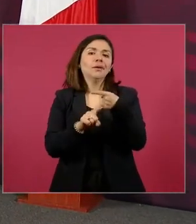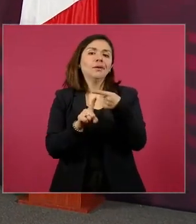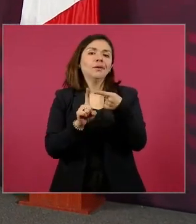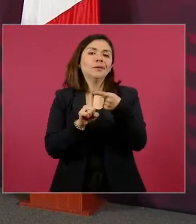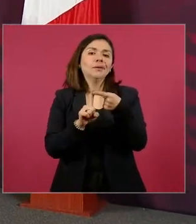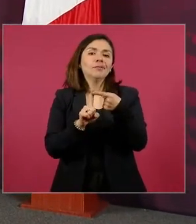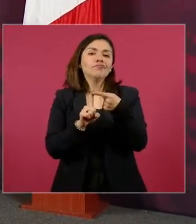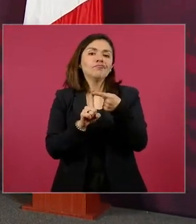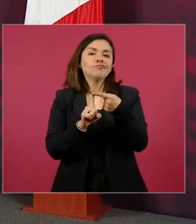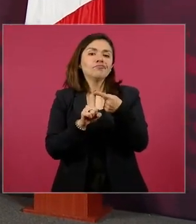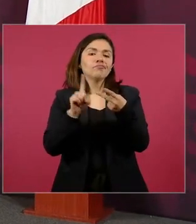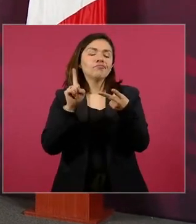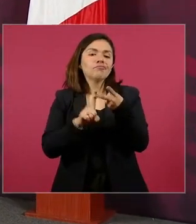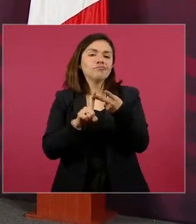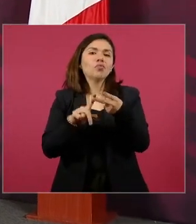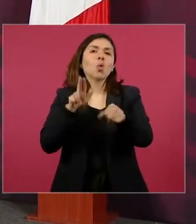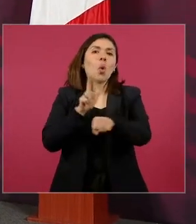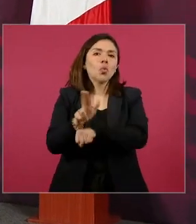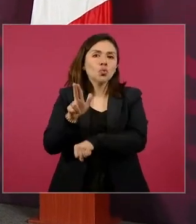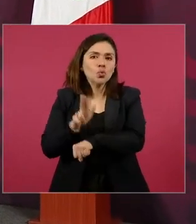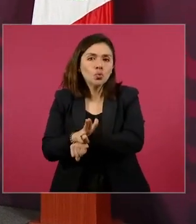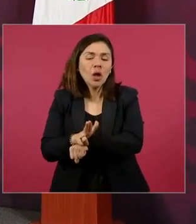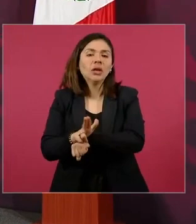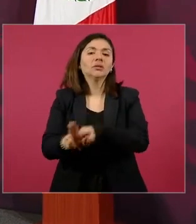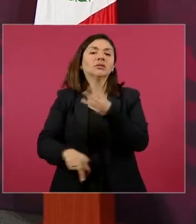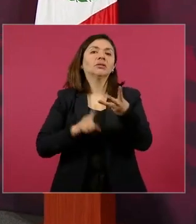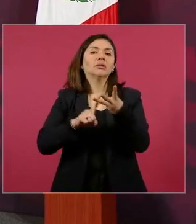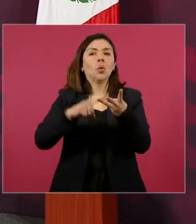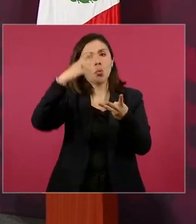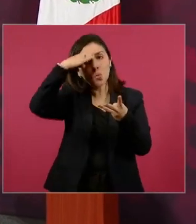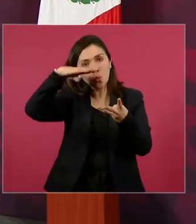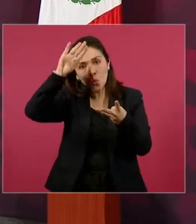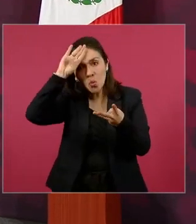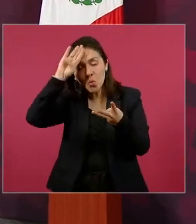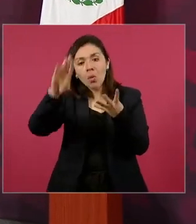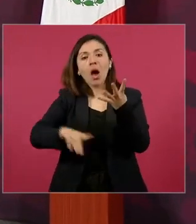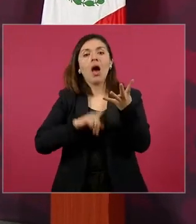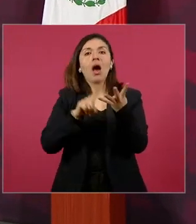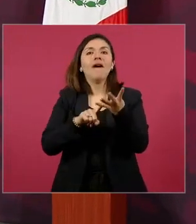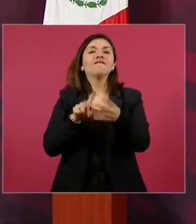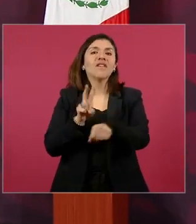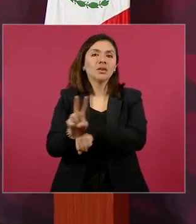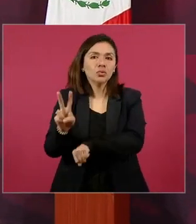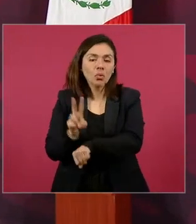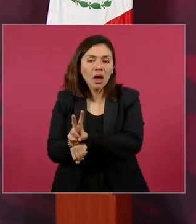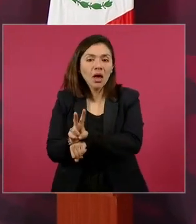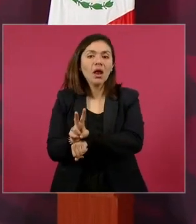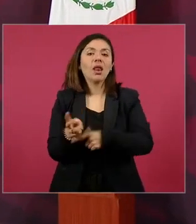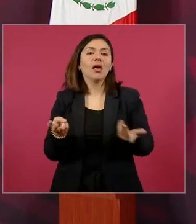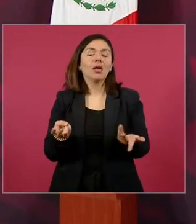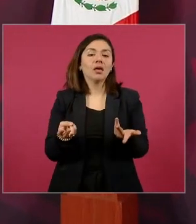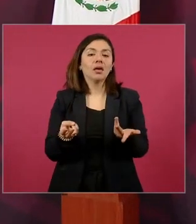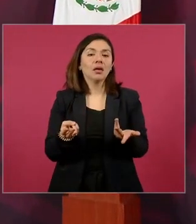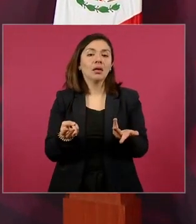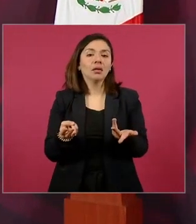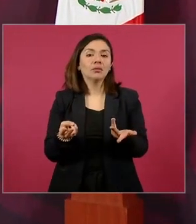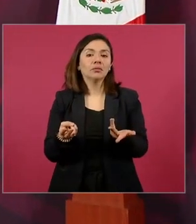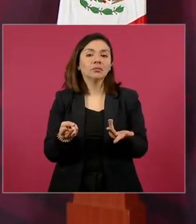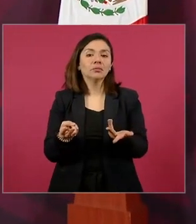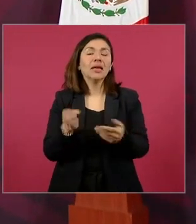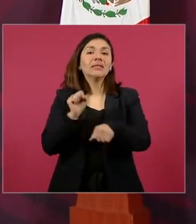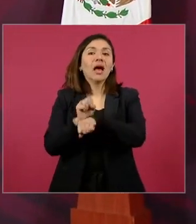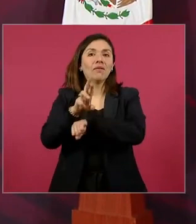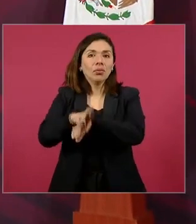con Honduras, con Cuba, con Venezuela, con El